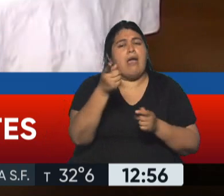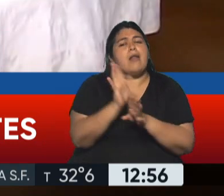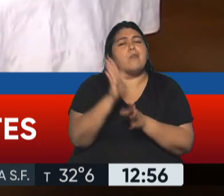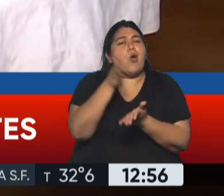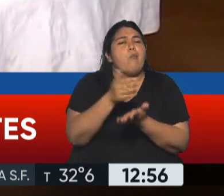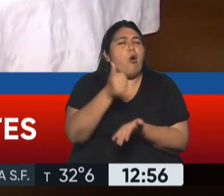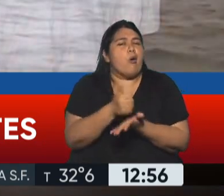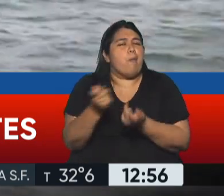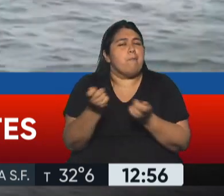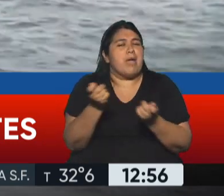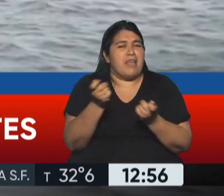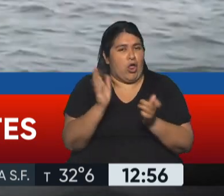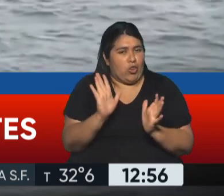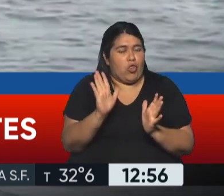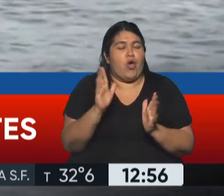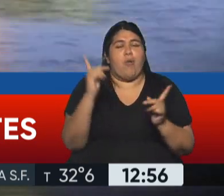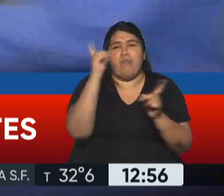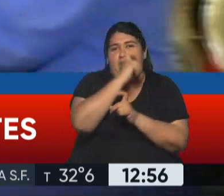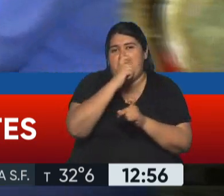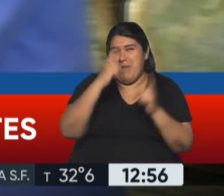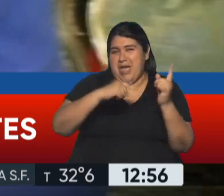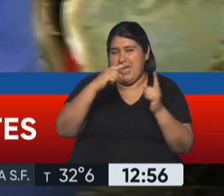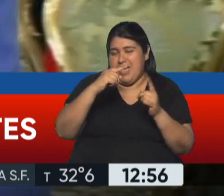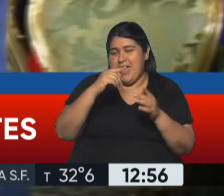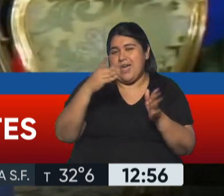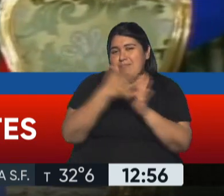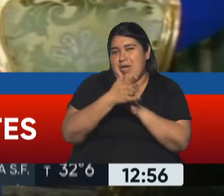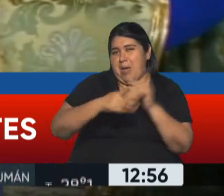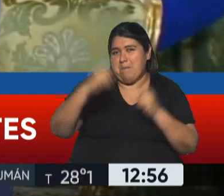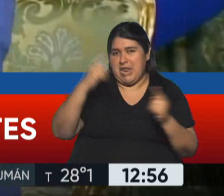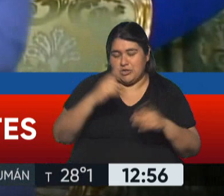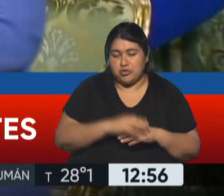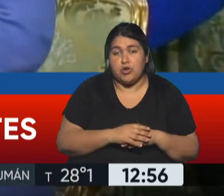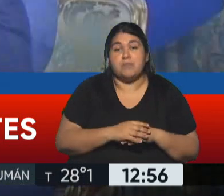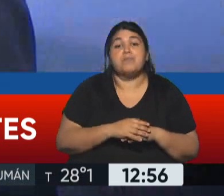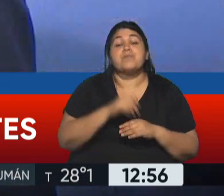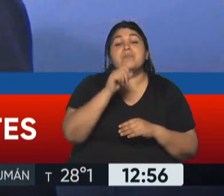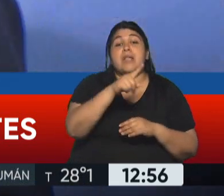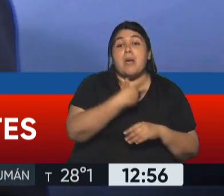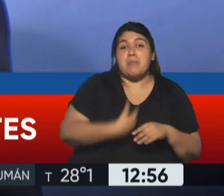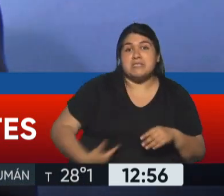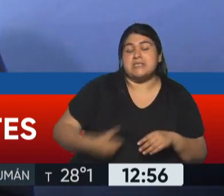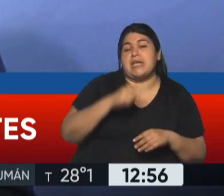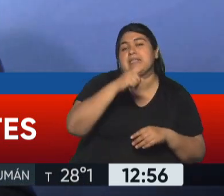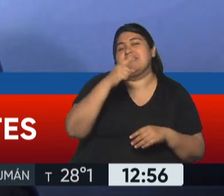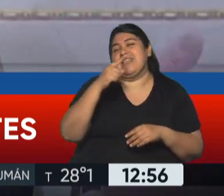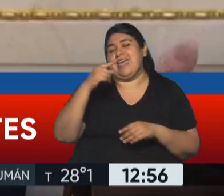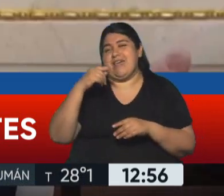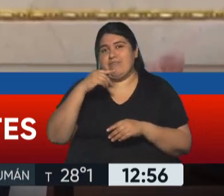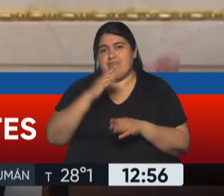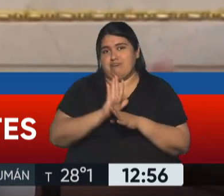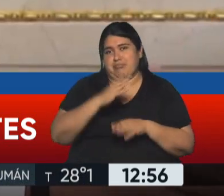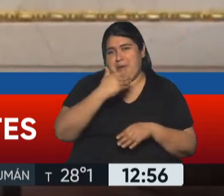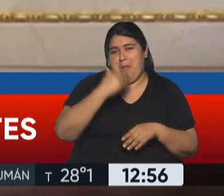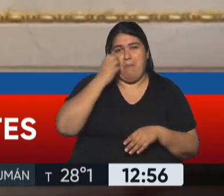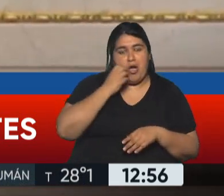mediador en la crisis migratoria, logrando gestionar que la canciller alemana Angela Merkel y el presidente francés Emmanuel Macron dialogaran con